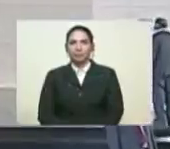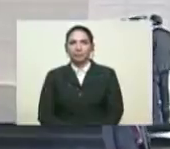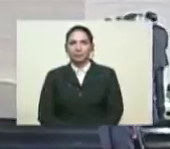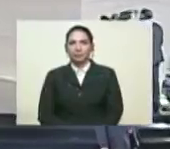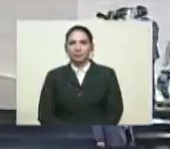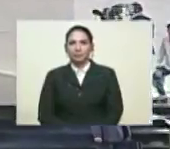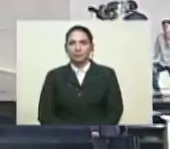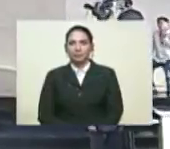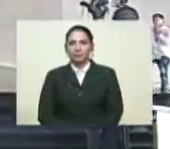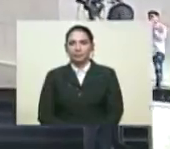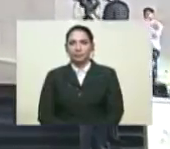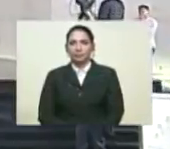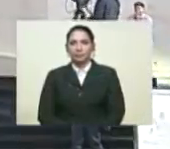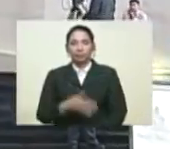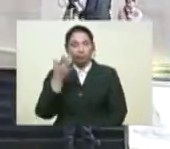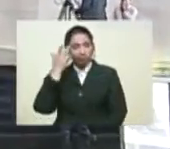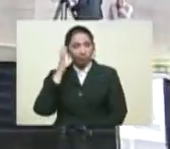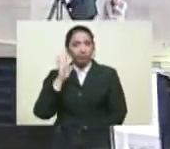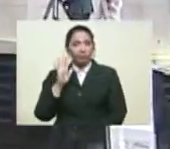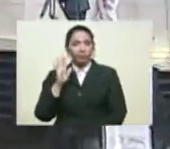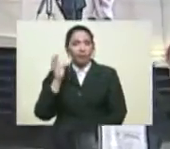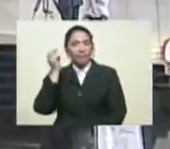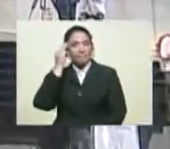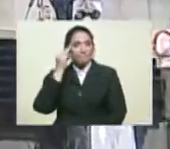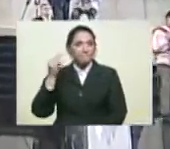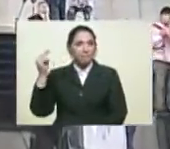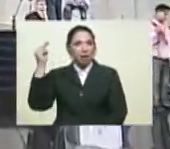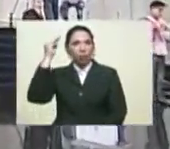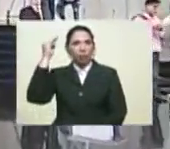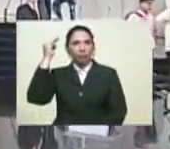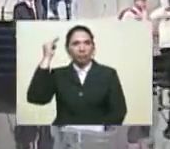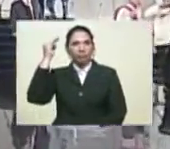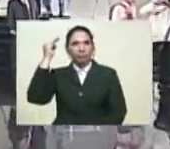Pero creo que hemos logrado un nivel de madurez